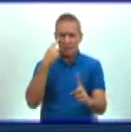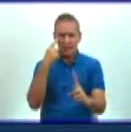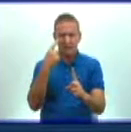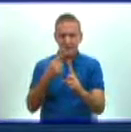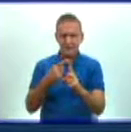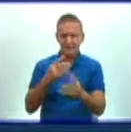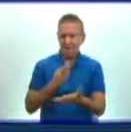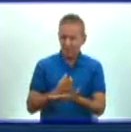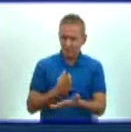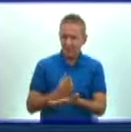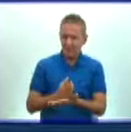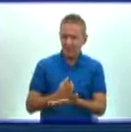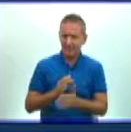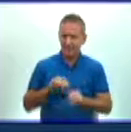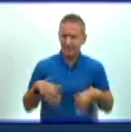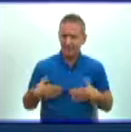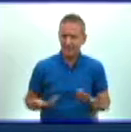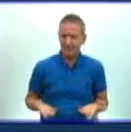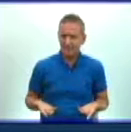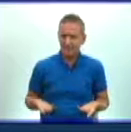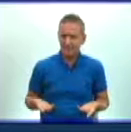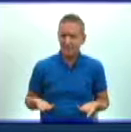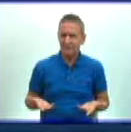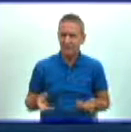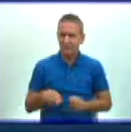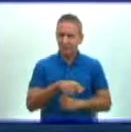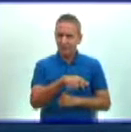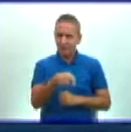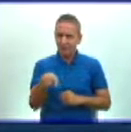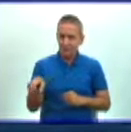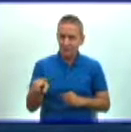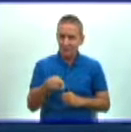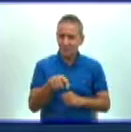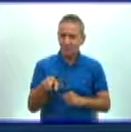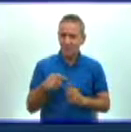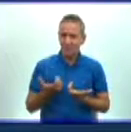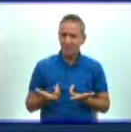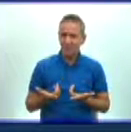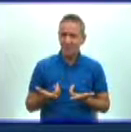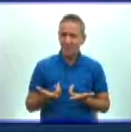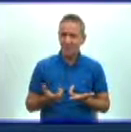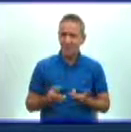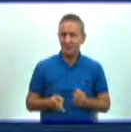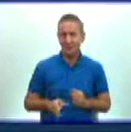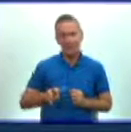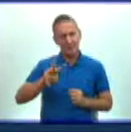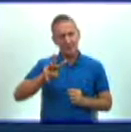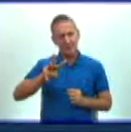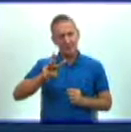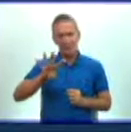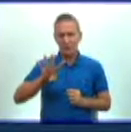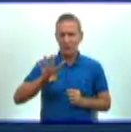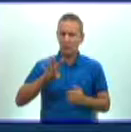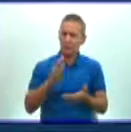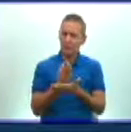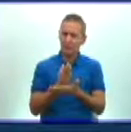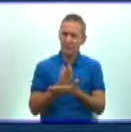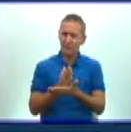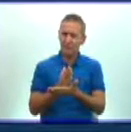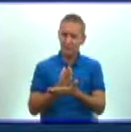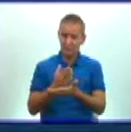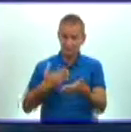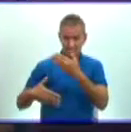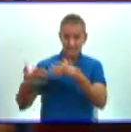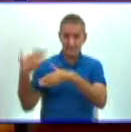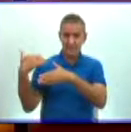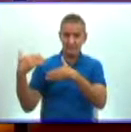esta clase? Ustedes hace 3 o 4 clases tuvieron